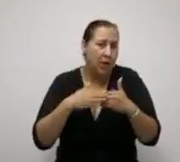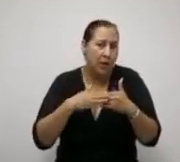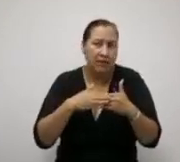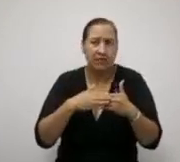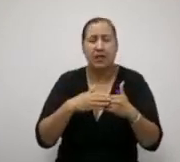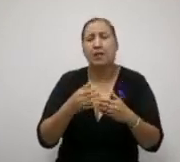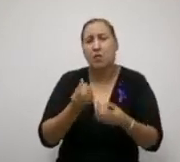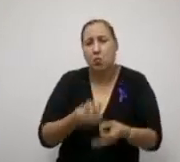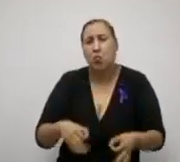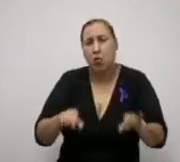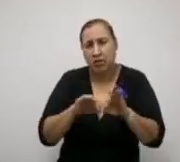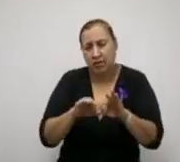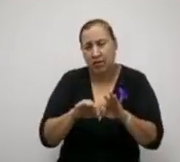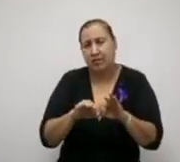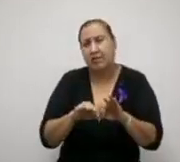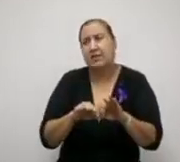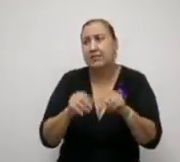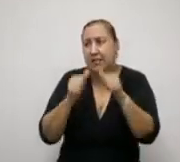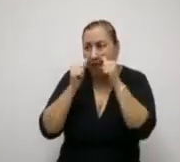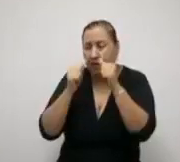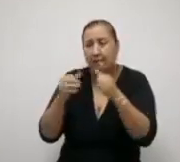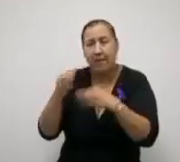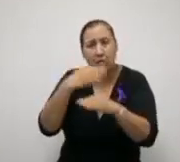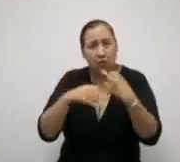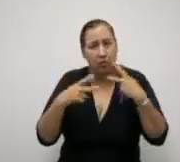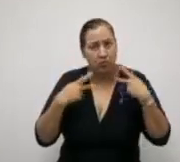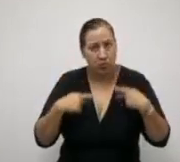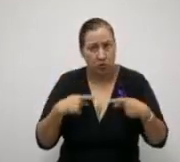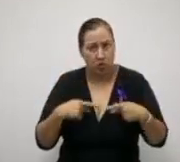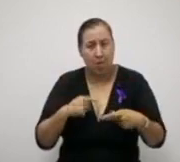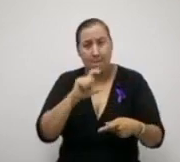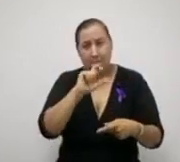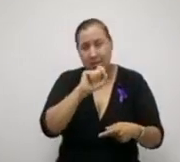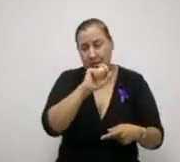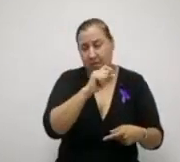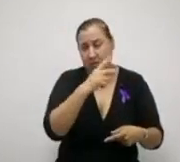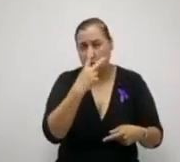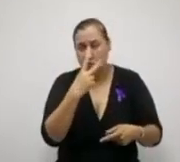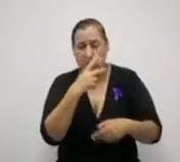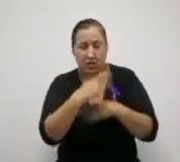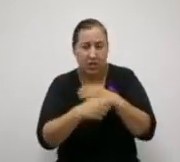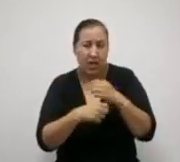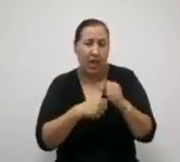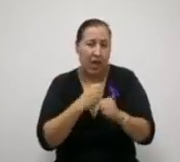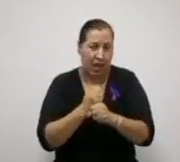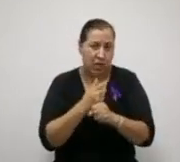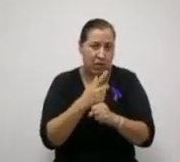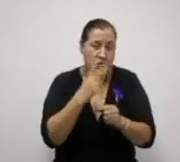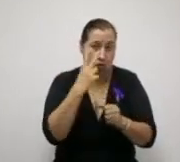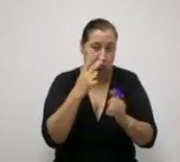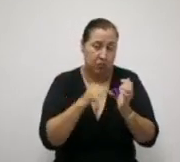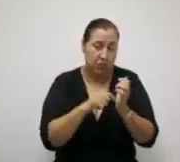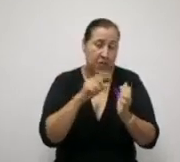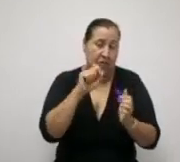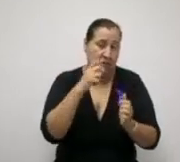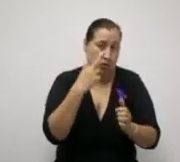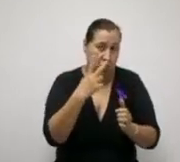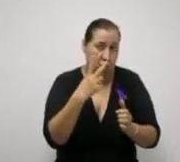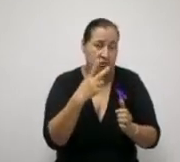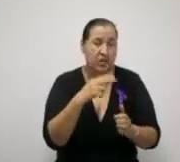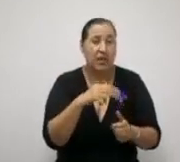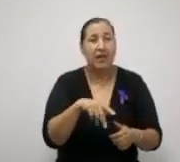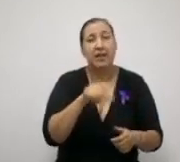todas las pacientes que así lo soliciten. Por ejemplo, en el año 2022 se brindó atenciones a pacientes de otros estados, como por ejemplo